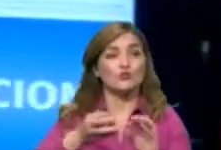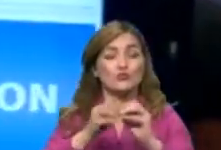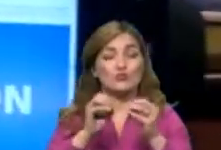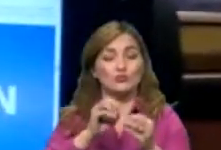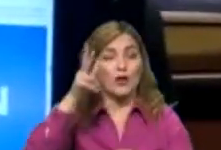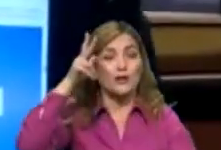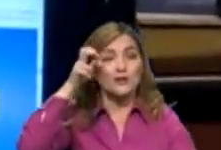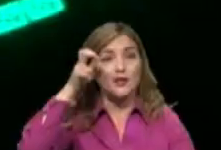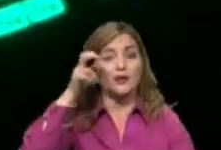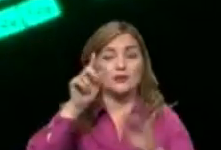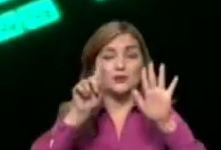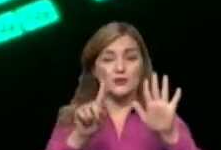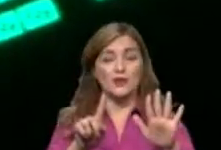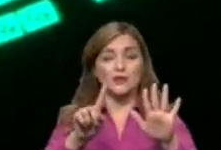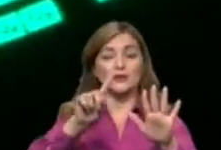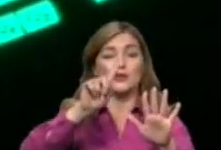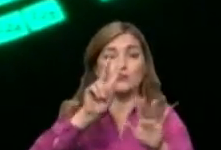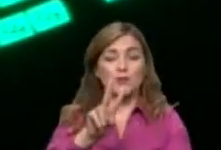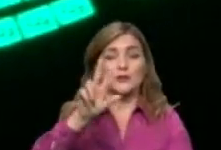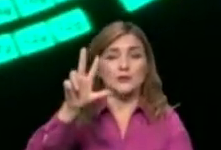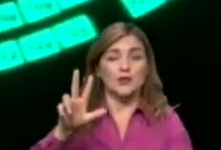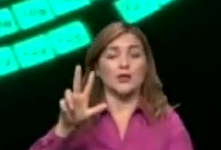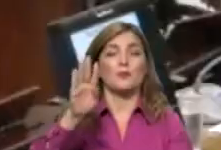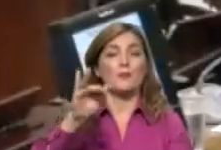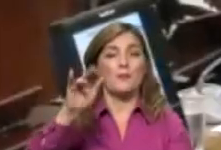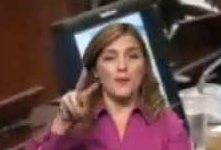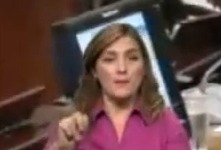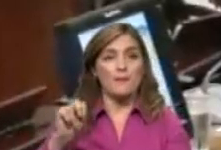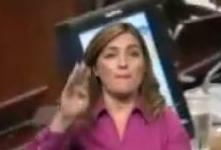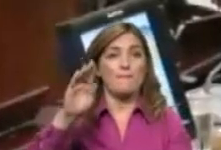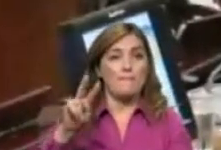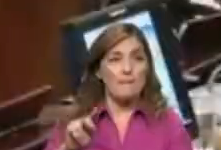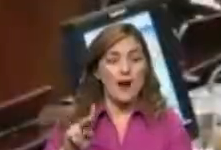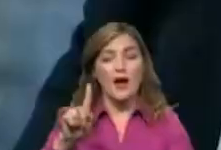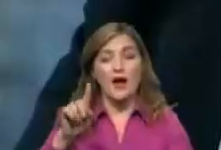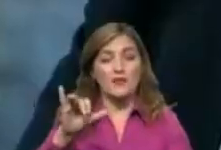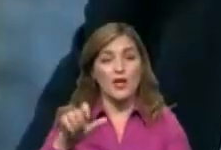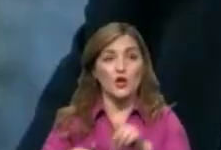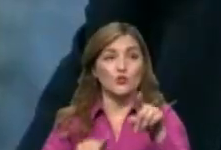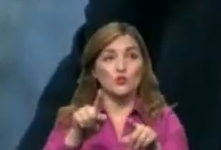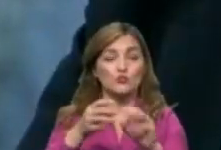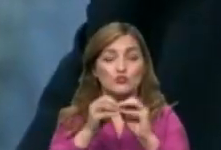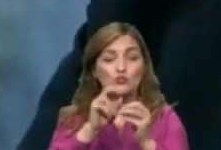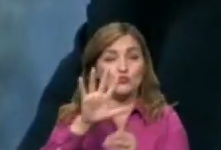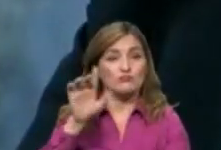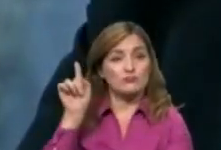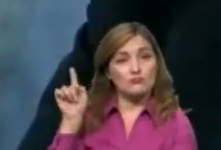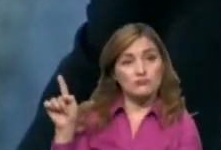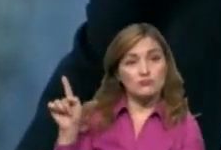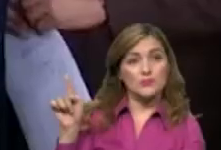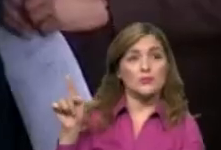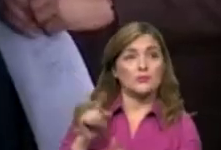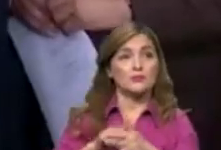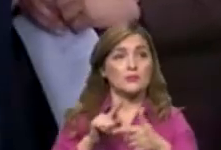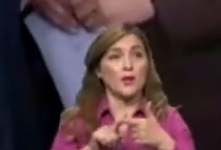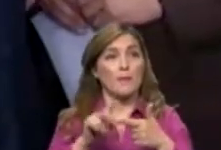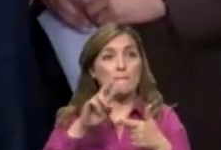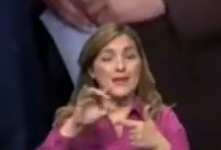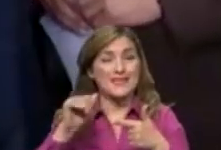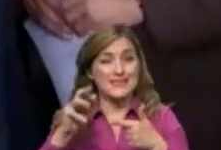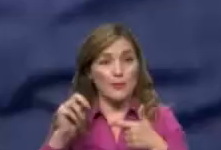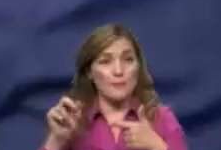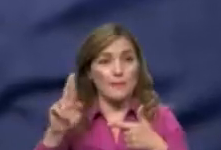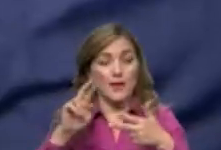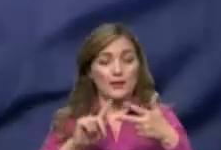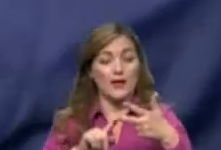de Creo, PSC, Suma, BIM, BADI y algunos de Alianza País. Asambleístas como Daniel Mendoza, Fabricio Villamar y